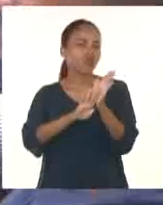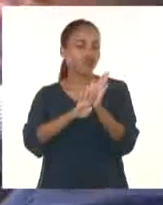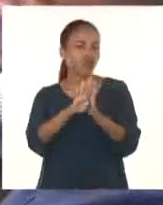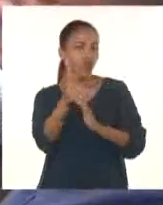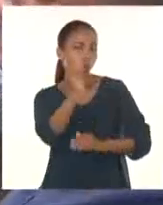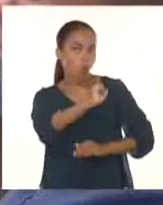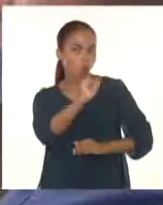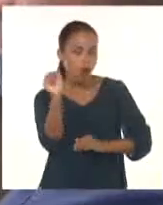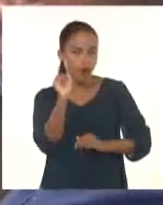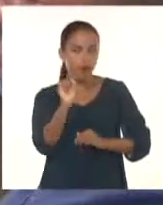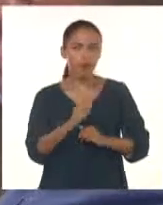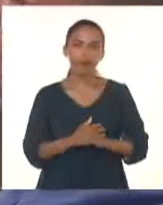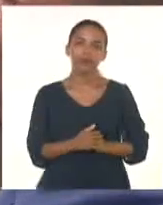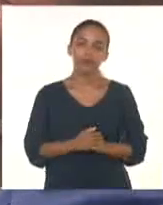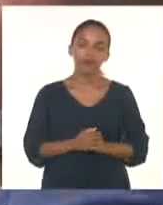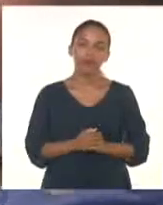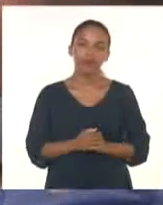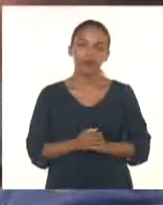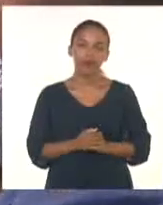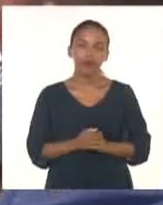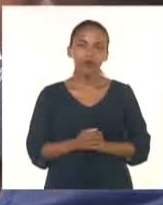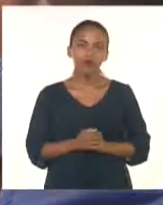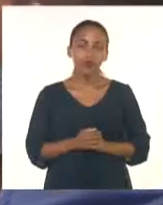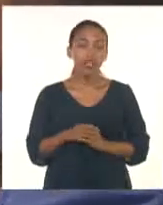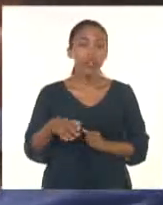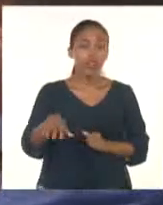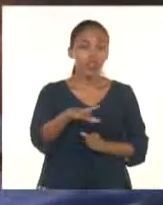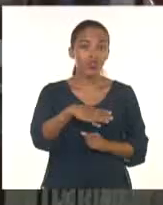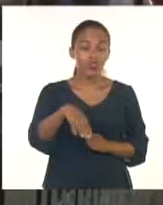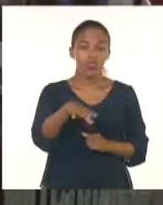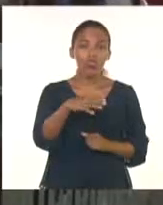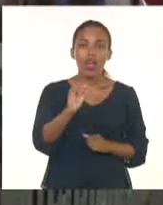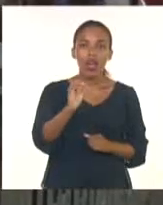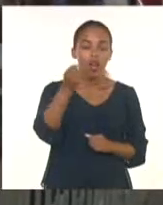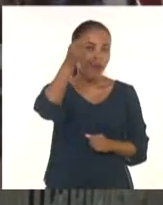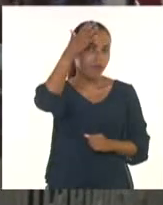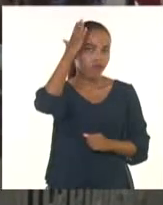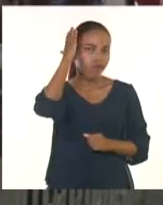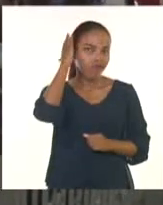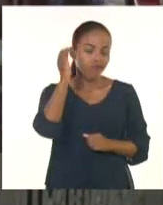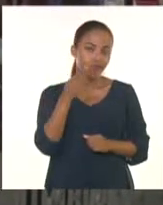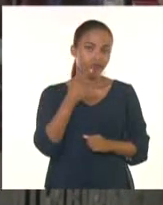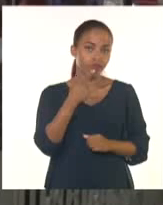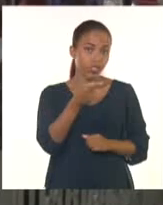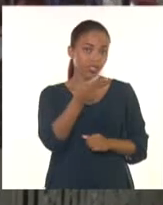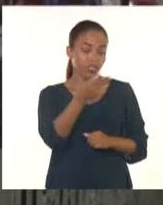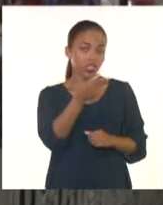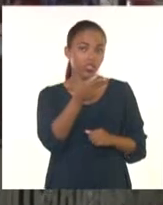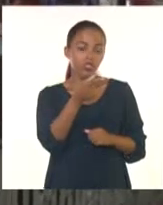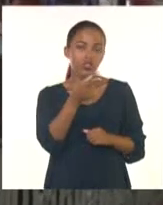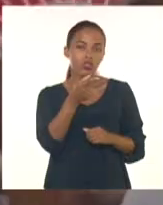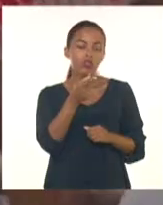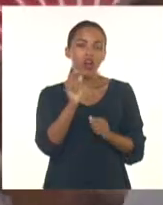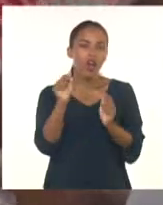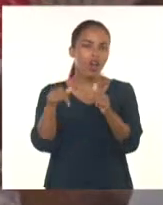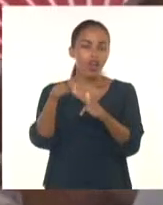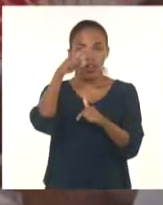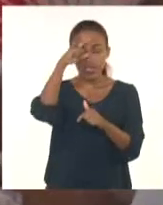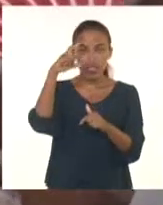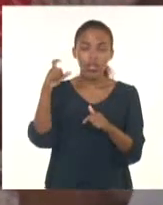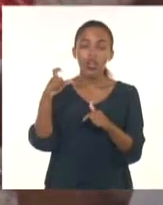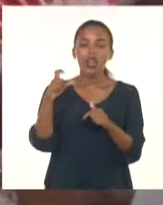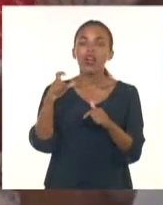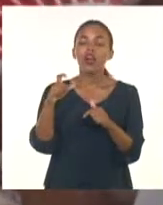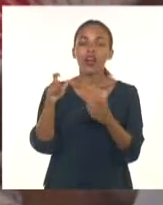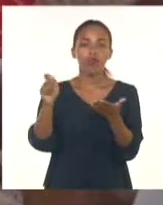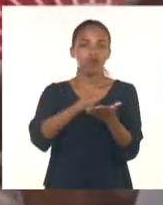esfuerzo y talento. Una aseveración que el presidente reiteró durante su última actividad en suelo santaclareño, la Asamblea de Rendición